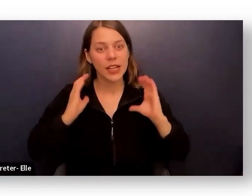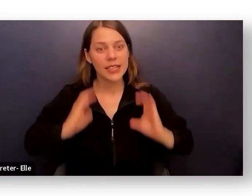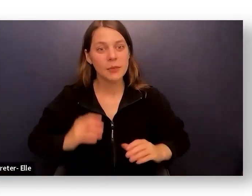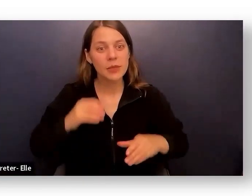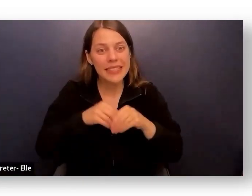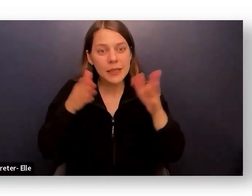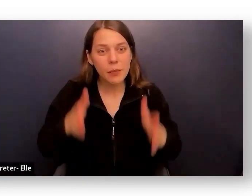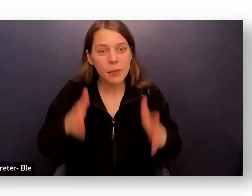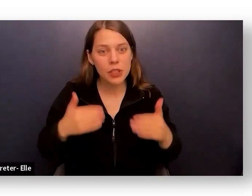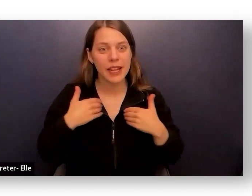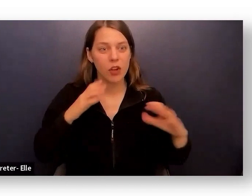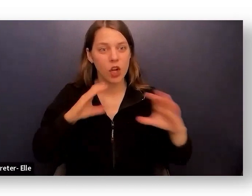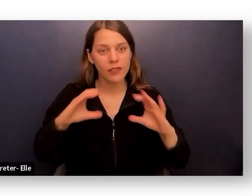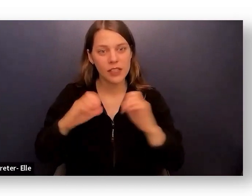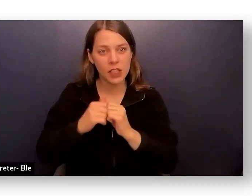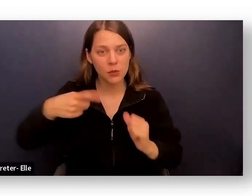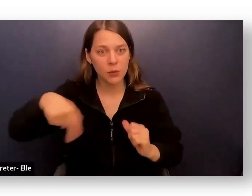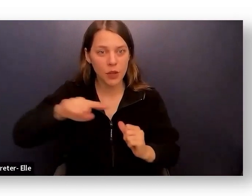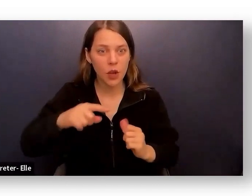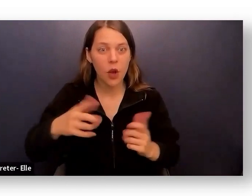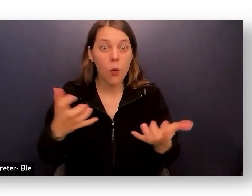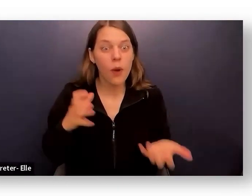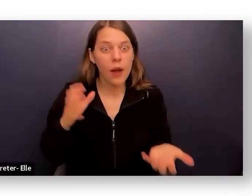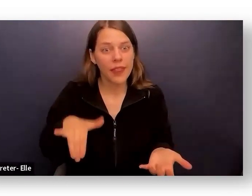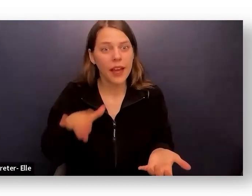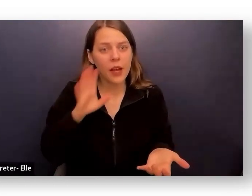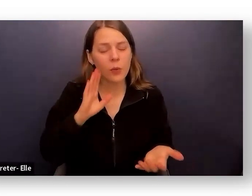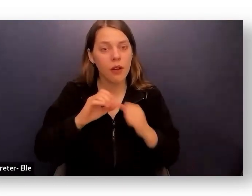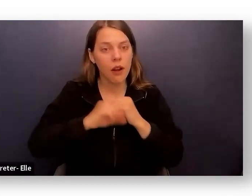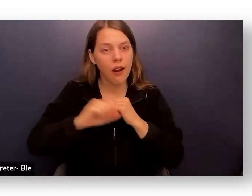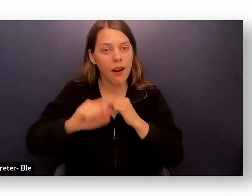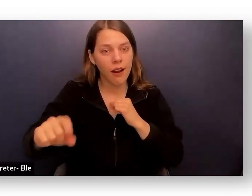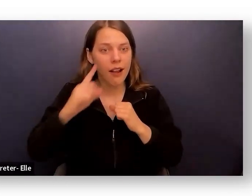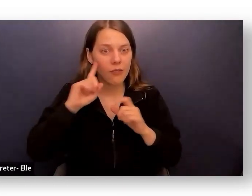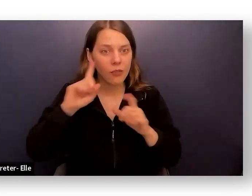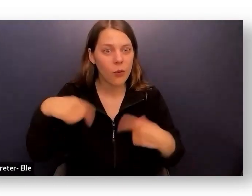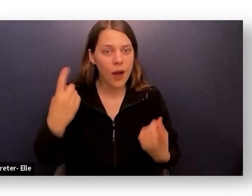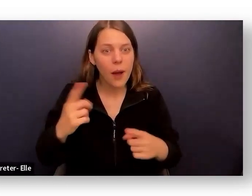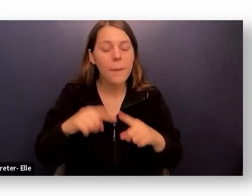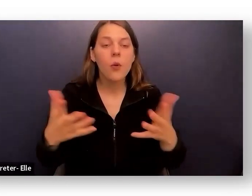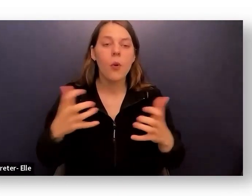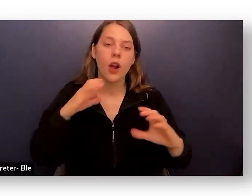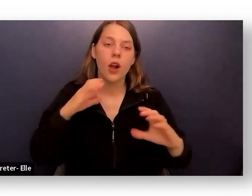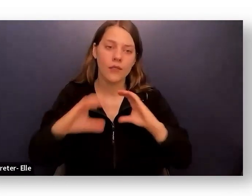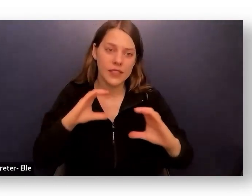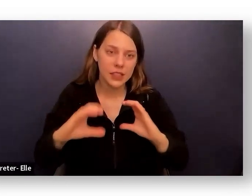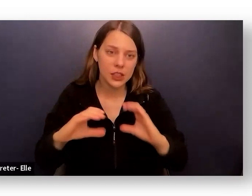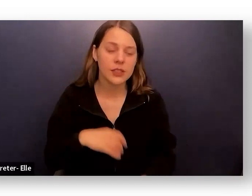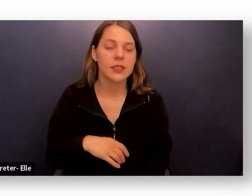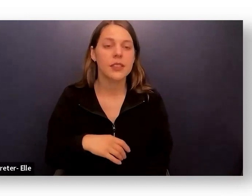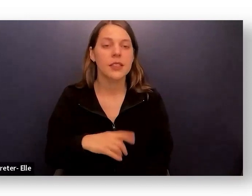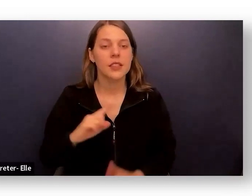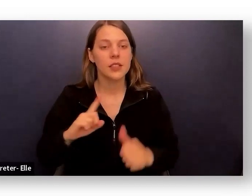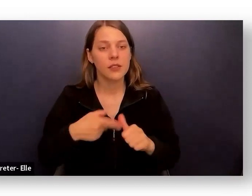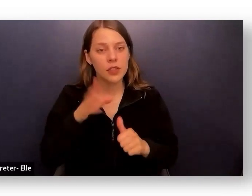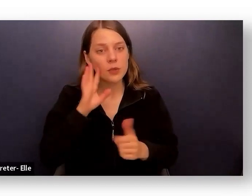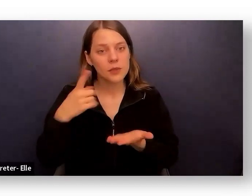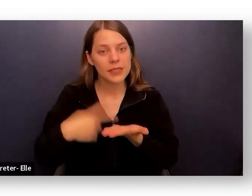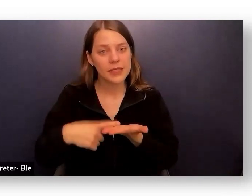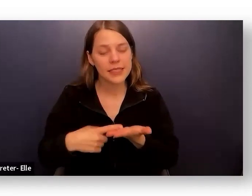Es bonito verlos a todos en persona y tener esta conversación con ustedes. Vamos a platicar por un tiempo, pero queremos que sea una